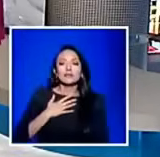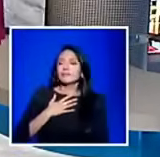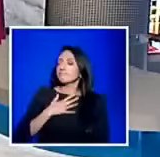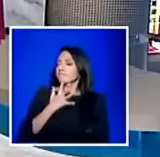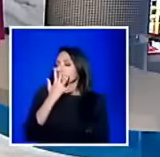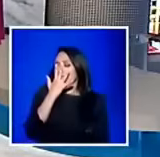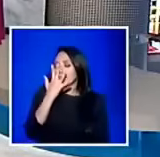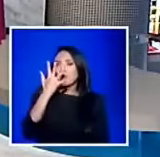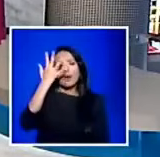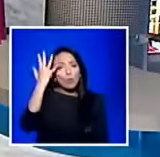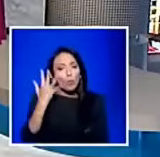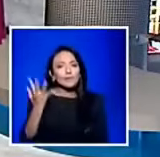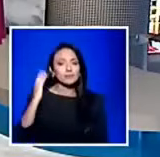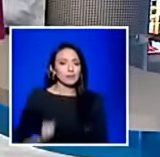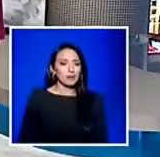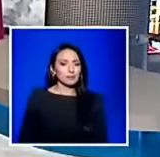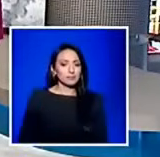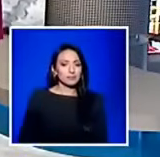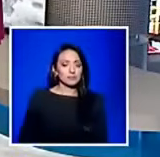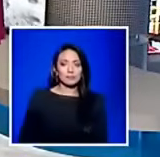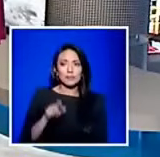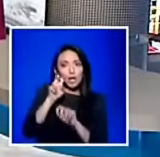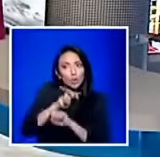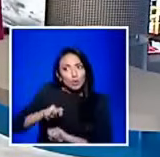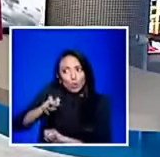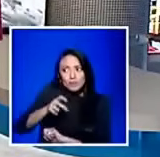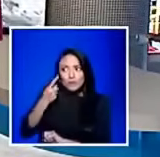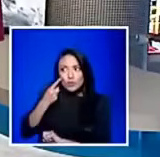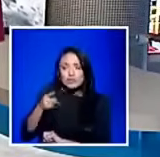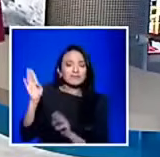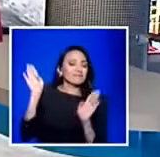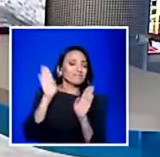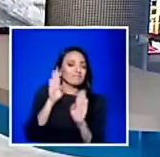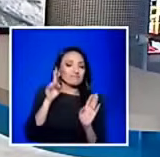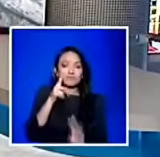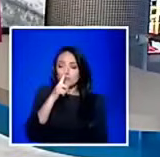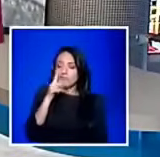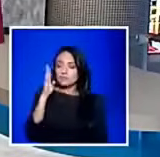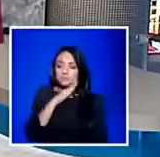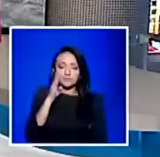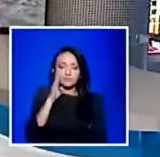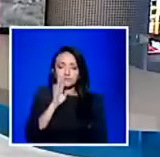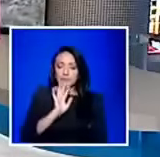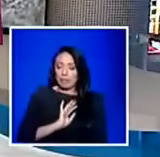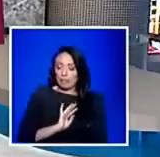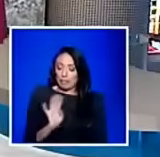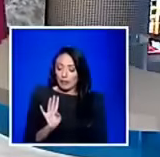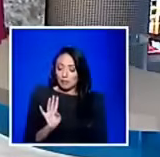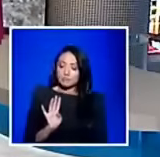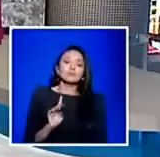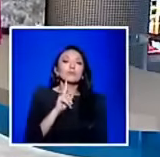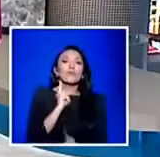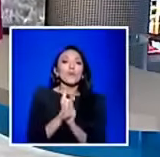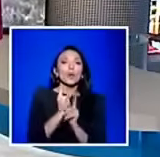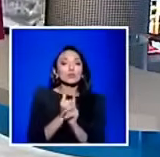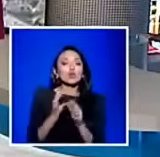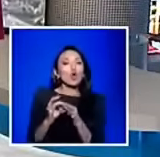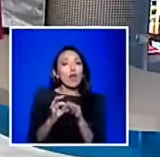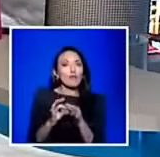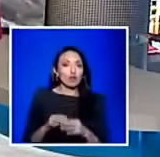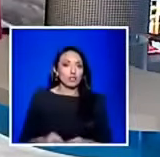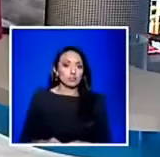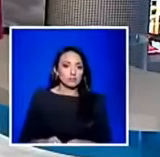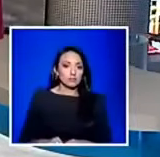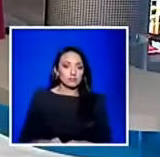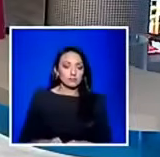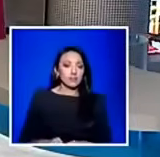terrible, señores. Cualquier turista no quiere regresar y el olor ha de ser insoportable. Por eso la colaboración de todos.